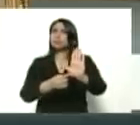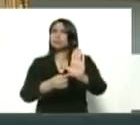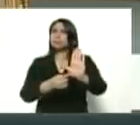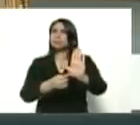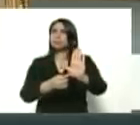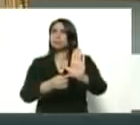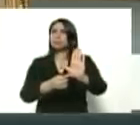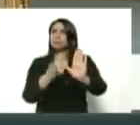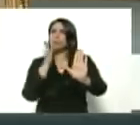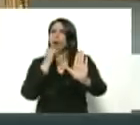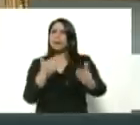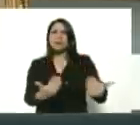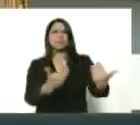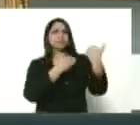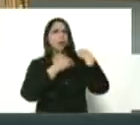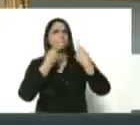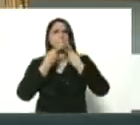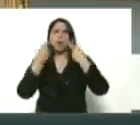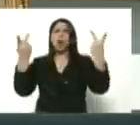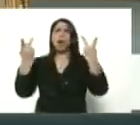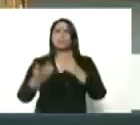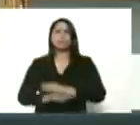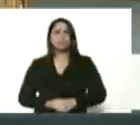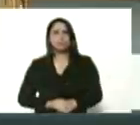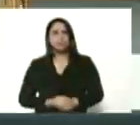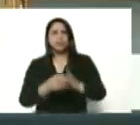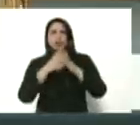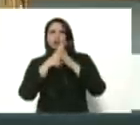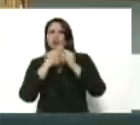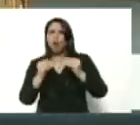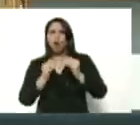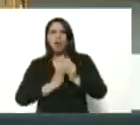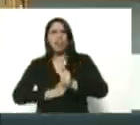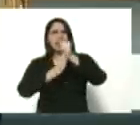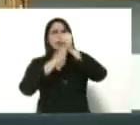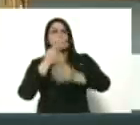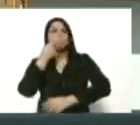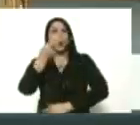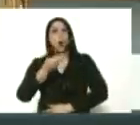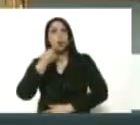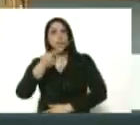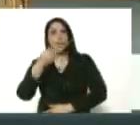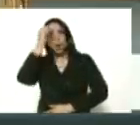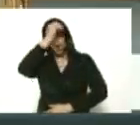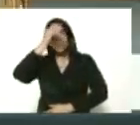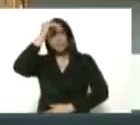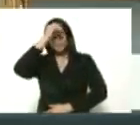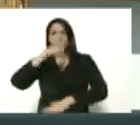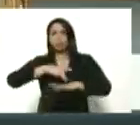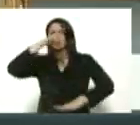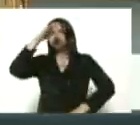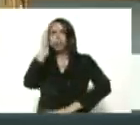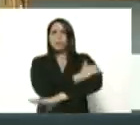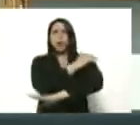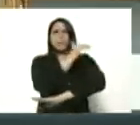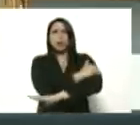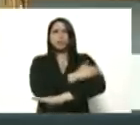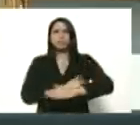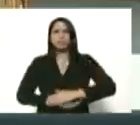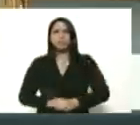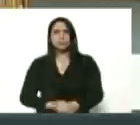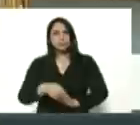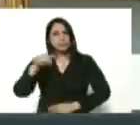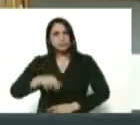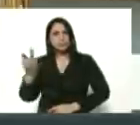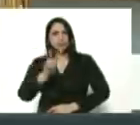de irresponsables declaraciones de todos los líderes políticos y de opinión de la extrema derecha y del oposicionismo aquí